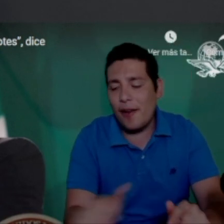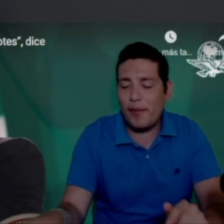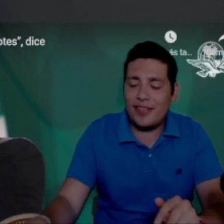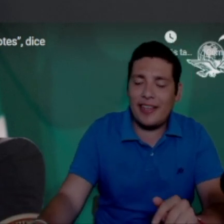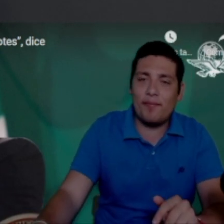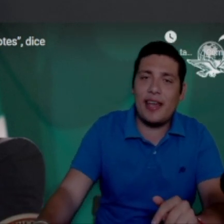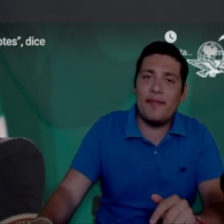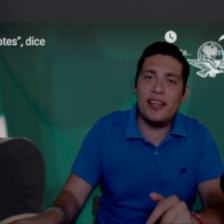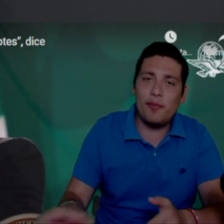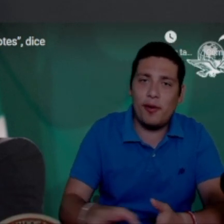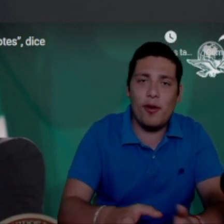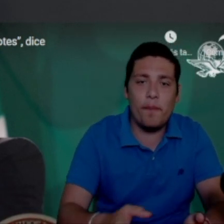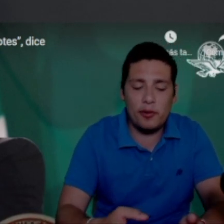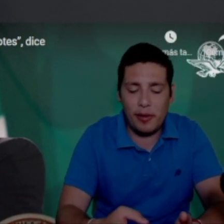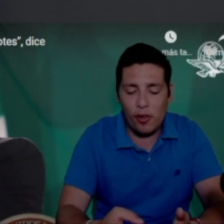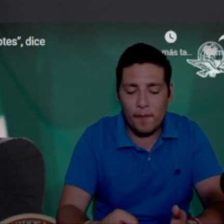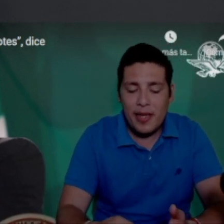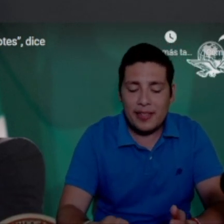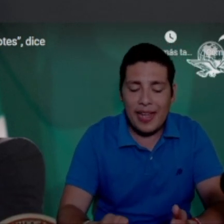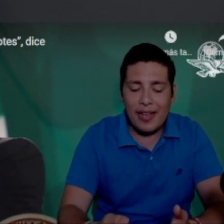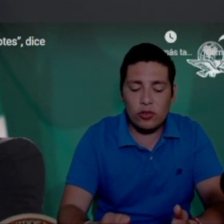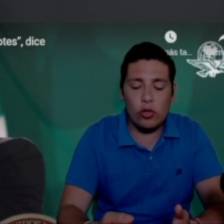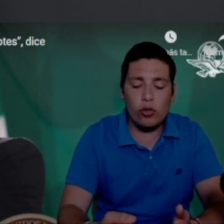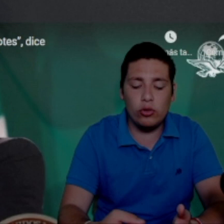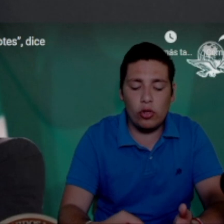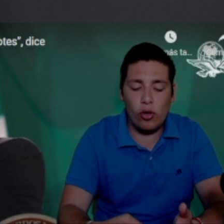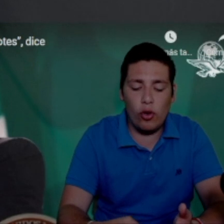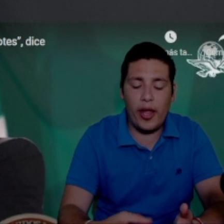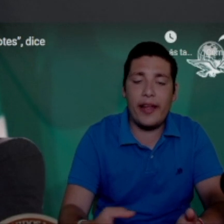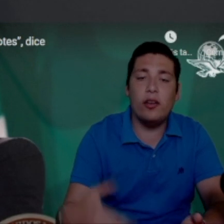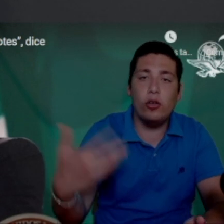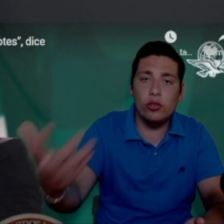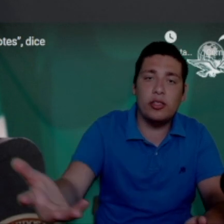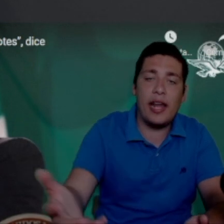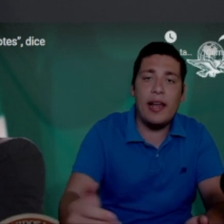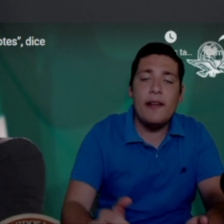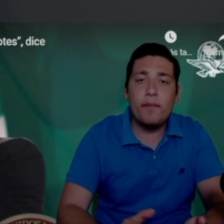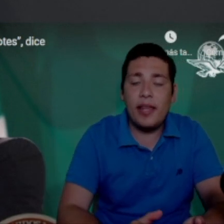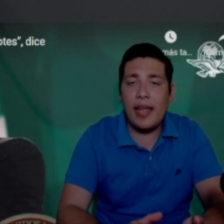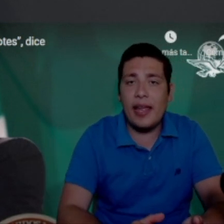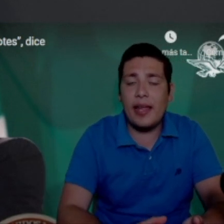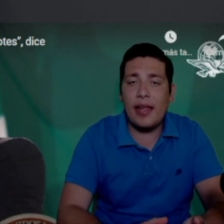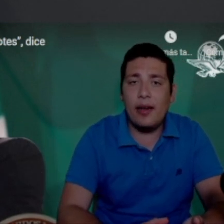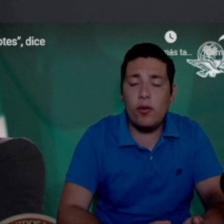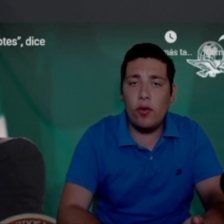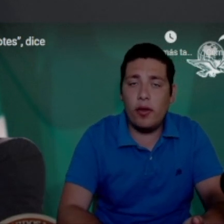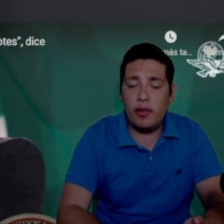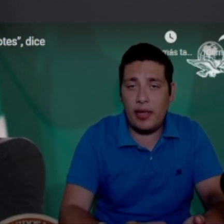día de hoy el presidente Andrés Manuel López Obrador se lanzó con todo en contra